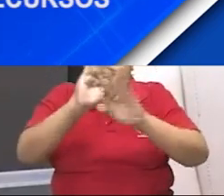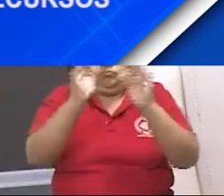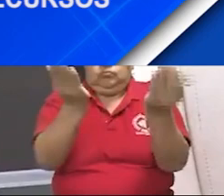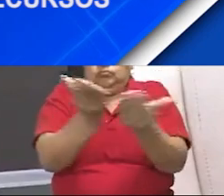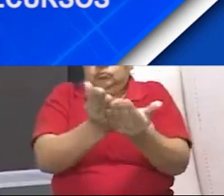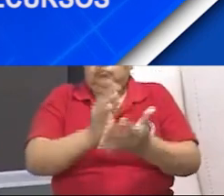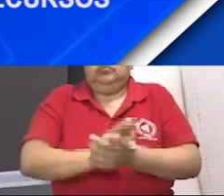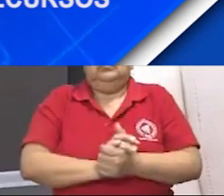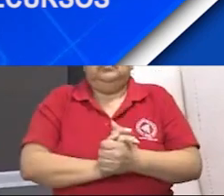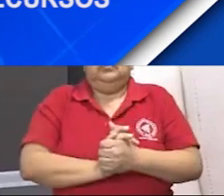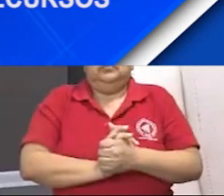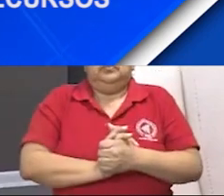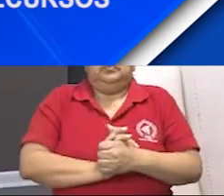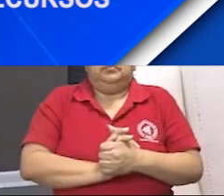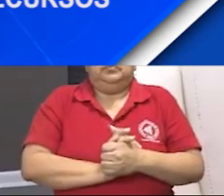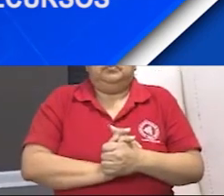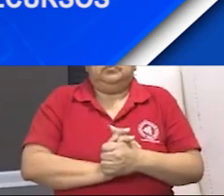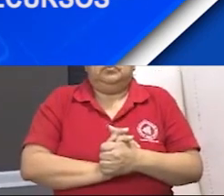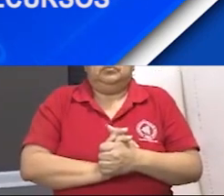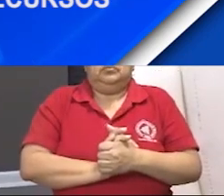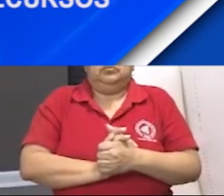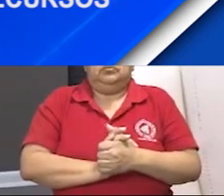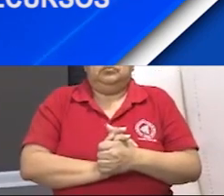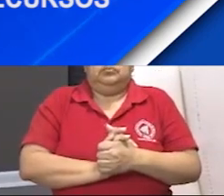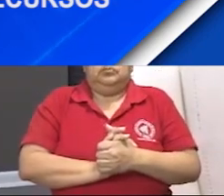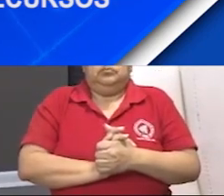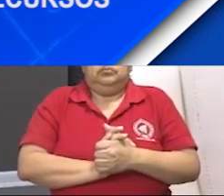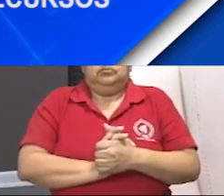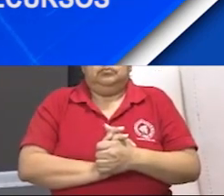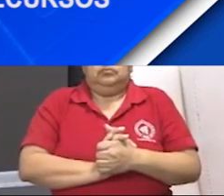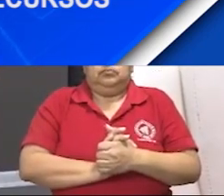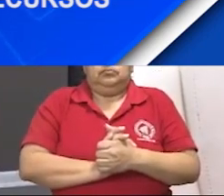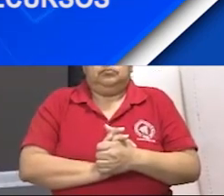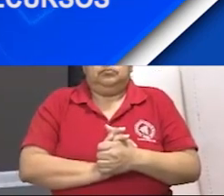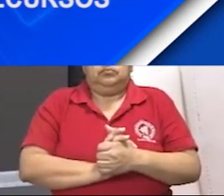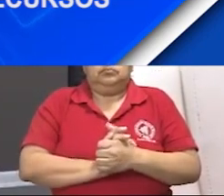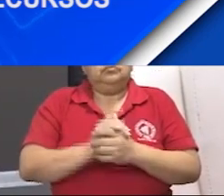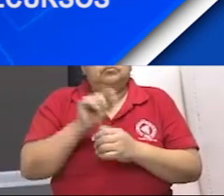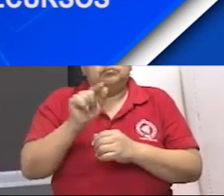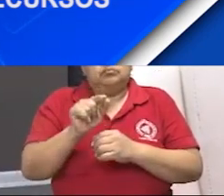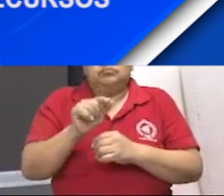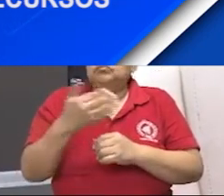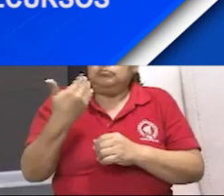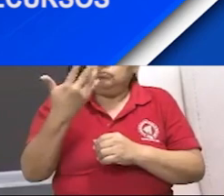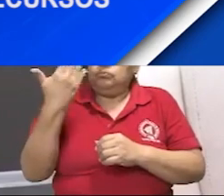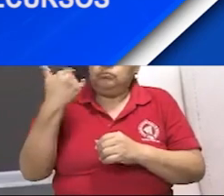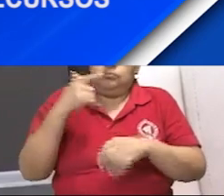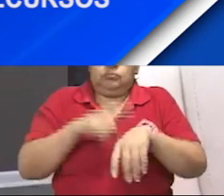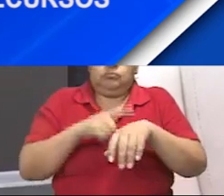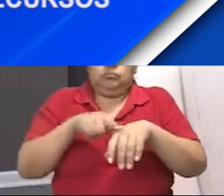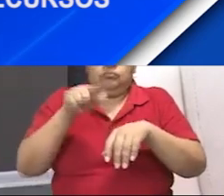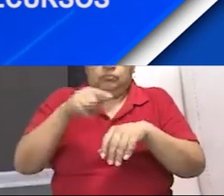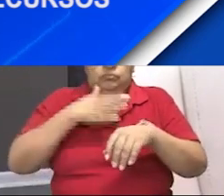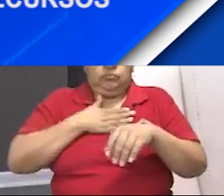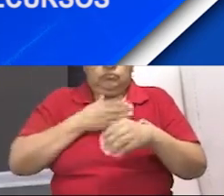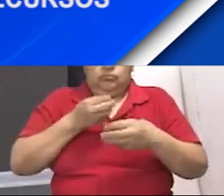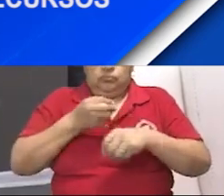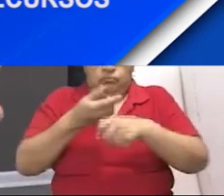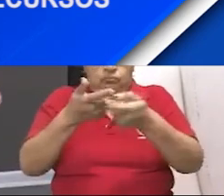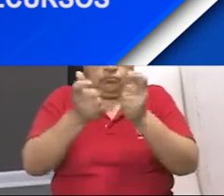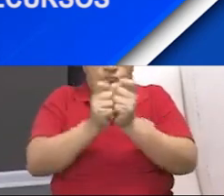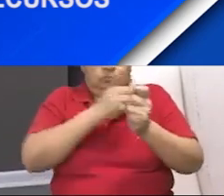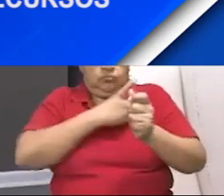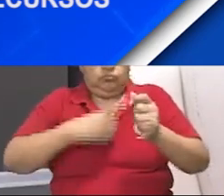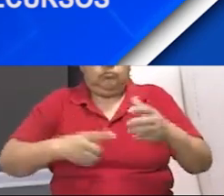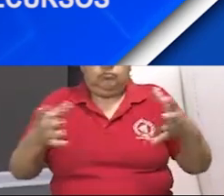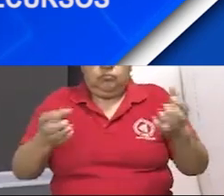Mundial. En su oportunidad yo le dije a mi bancada de que no había que dejarse